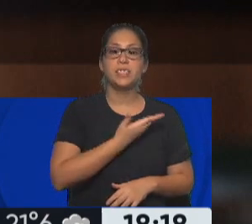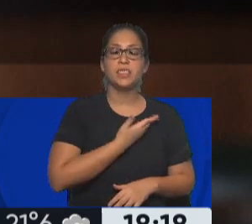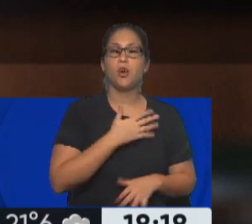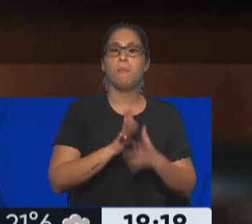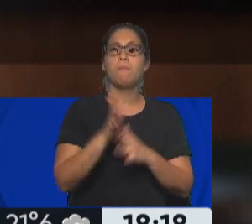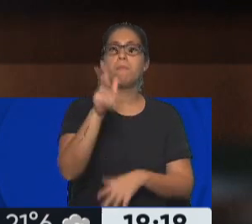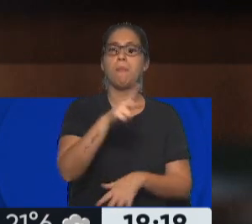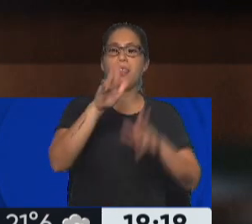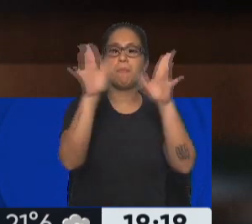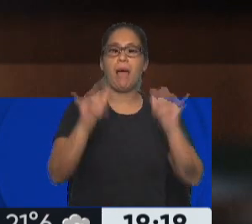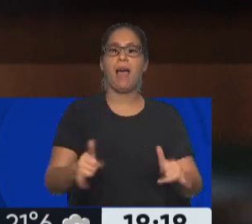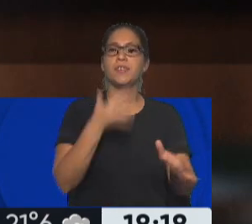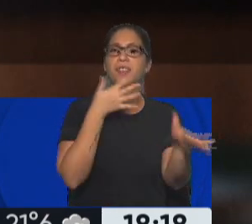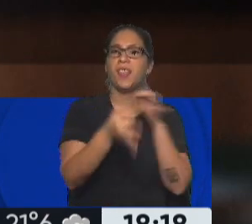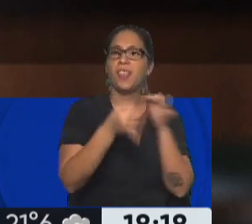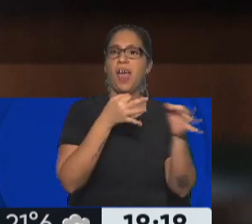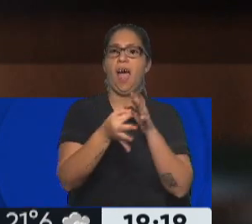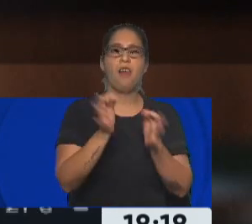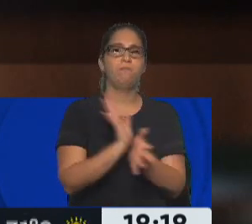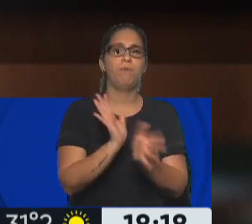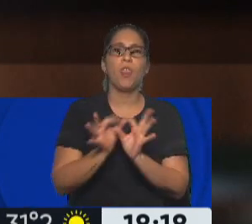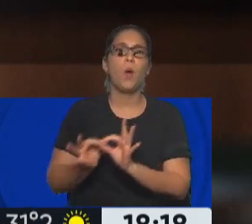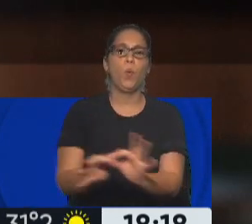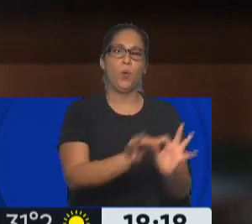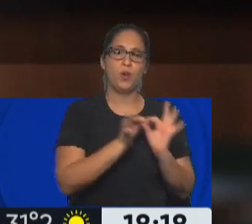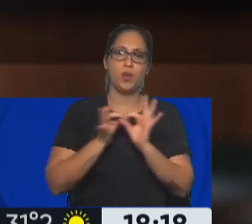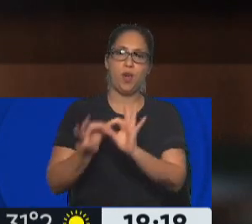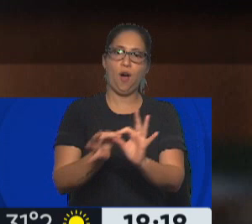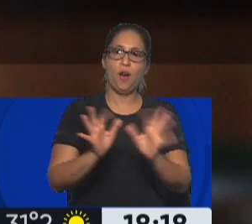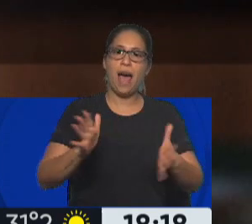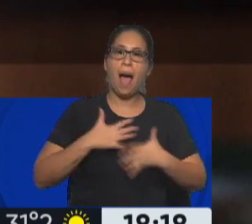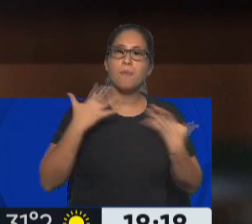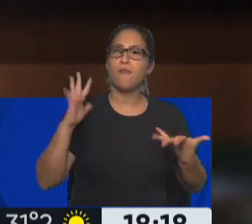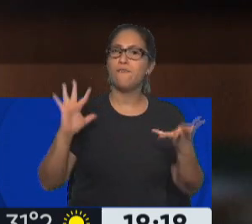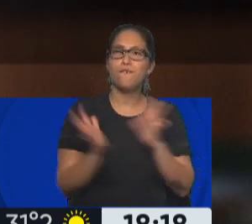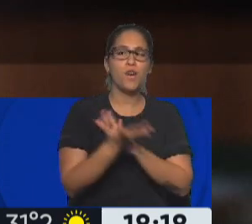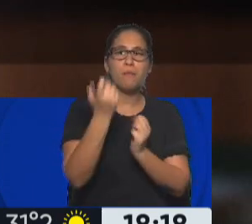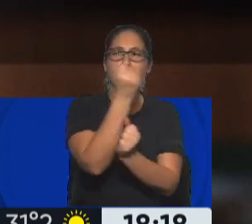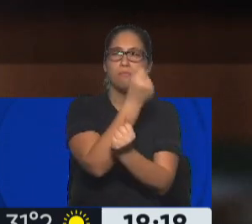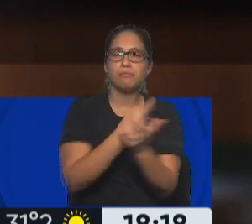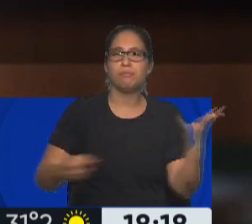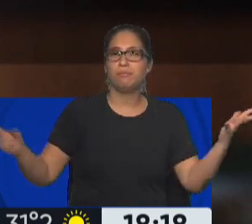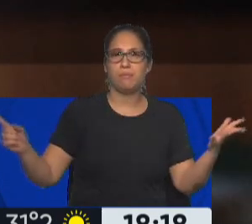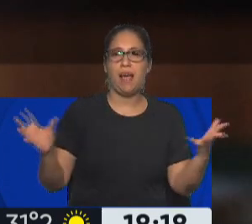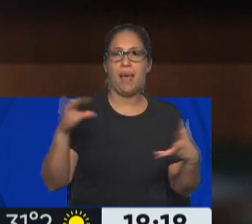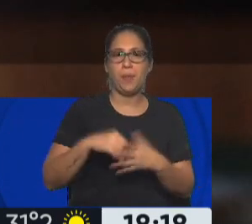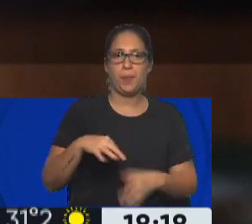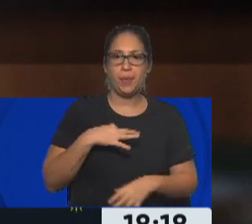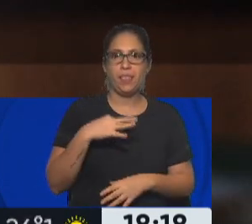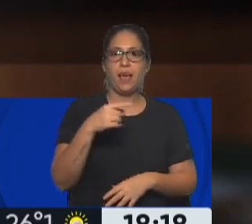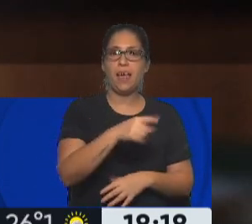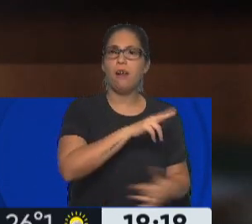da paz, do diálogo, da união e do amor a todas as formas de vida. Fez seguidos alertas sobre a